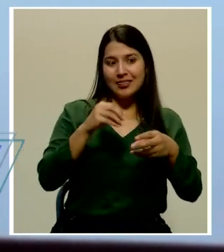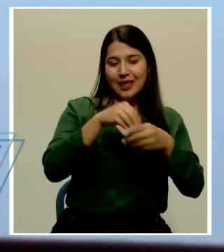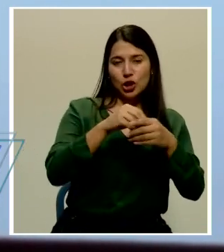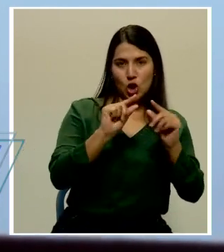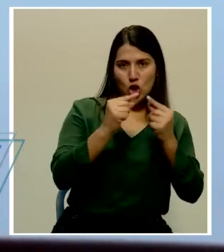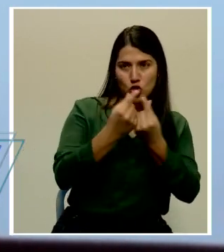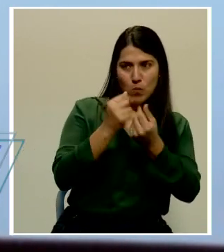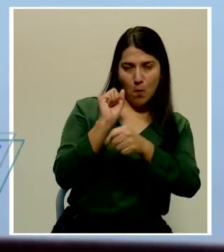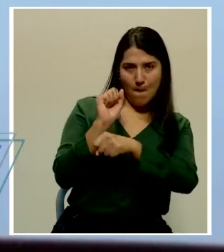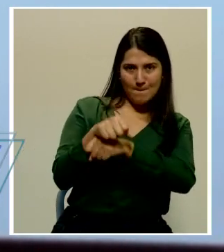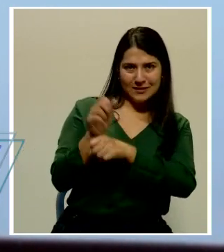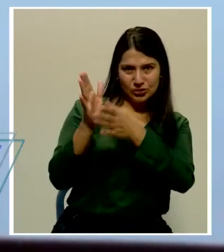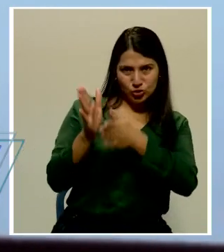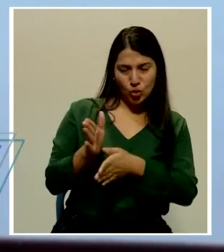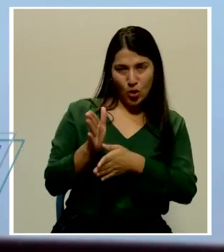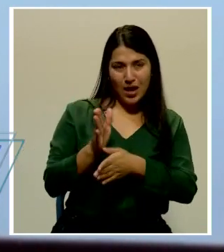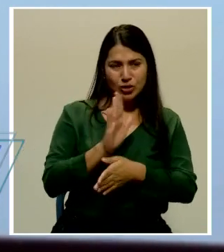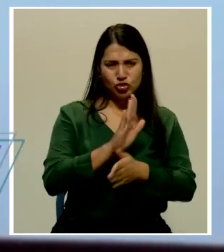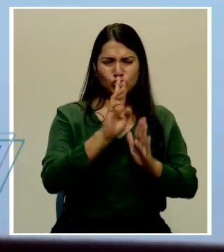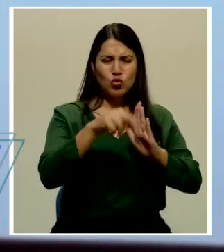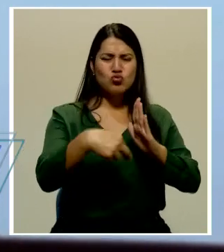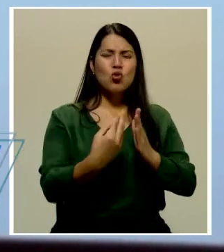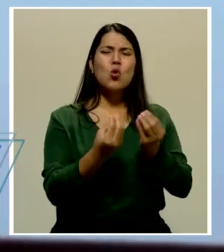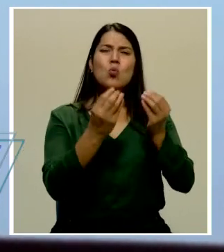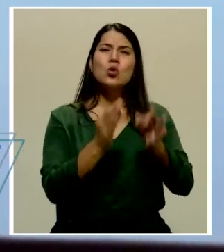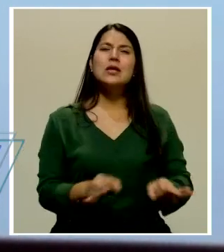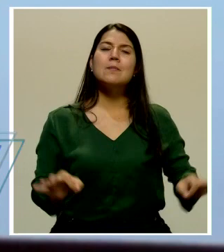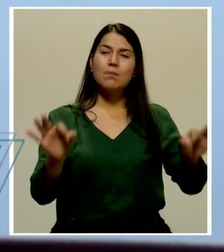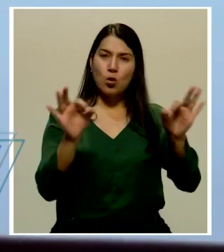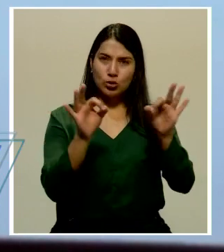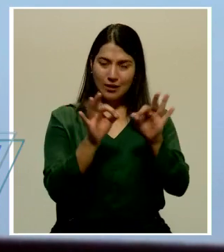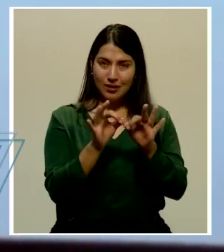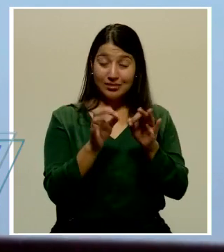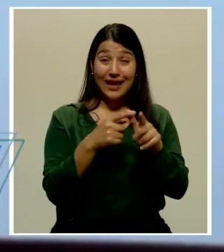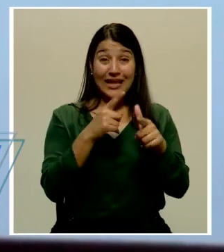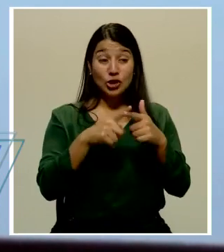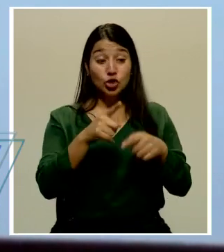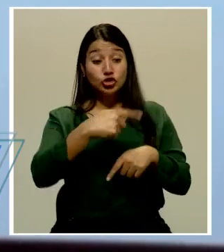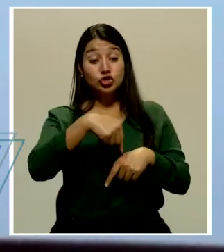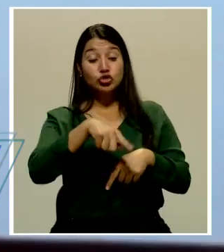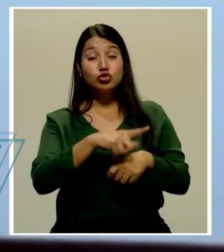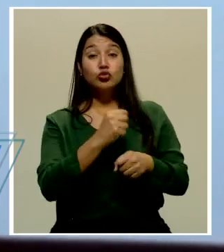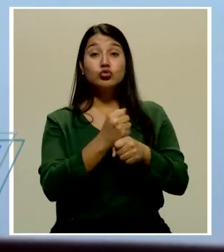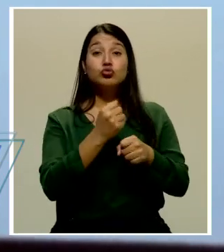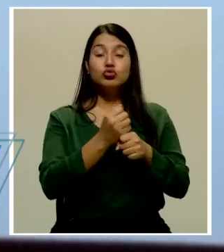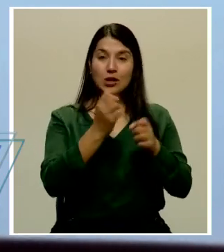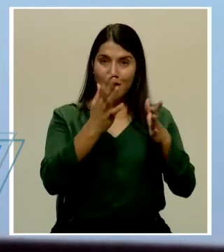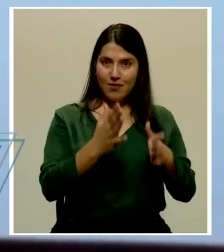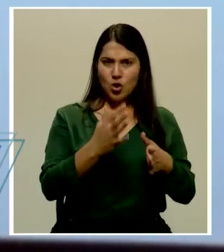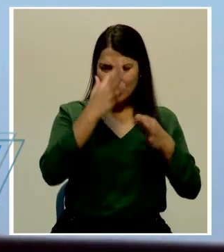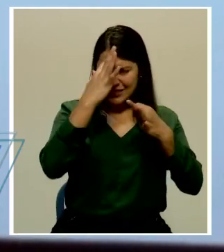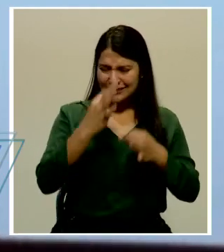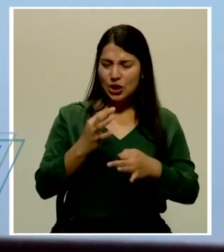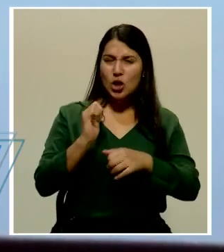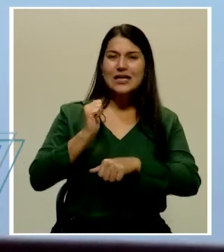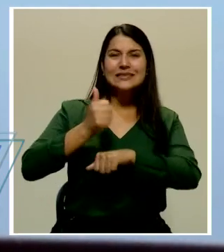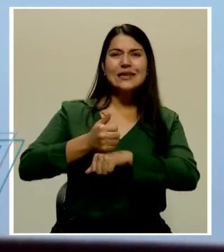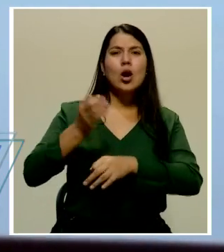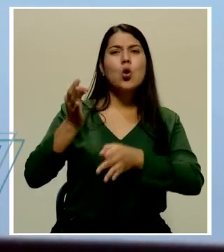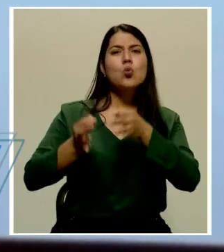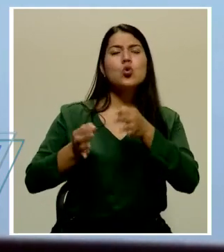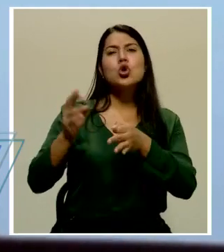y es parte de su personal el que instaura los juicios de Nuremberg. Tienen